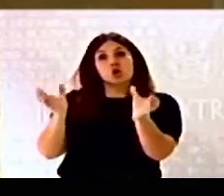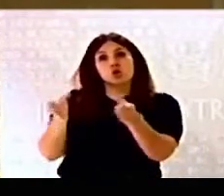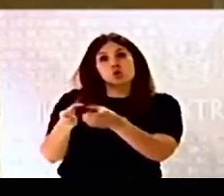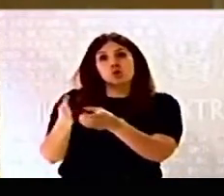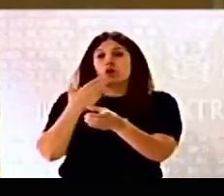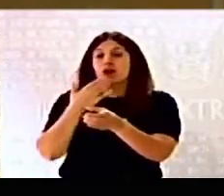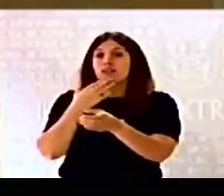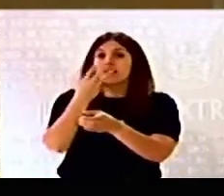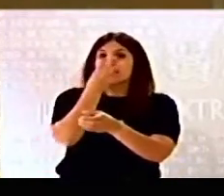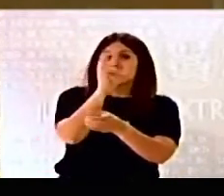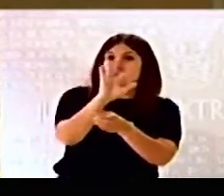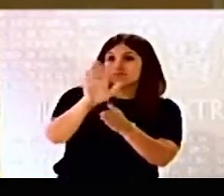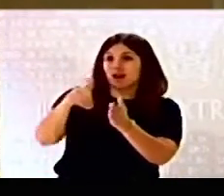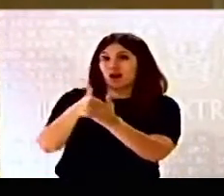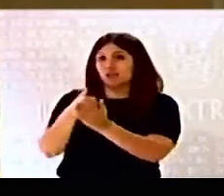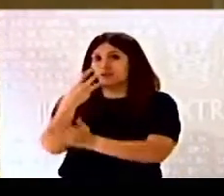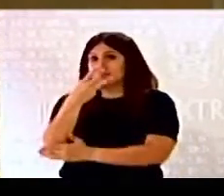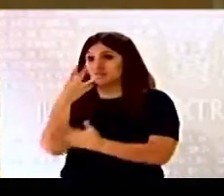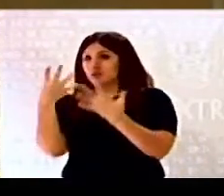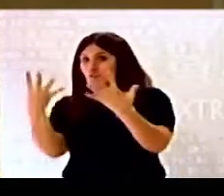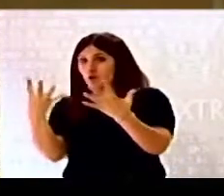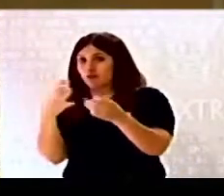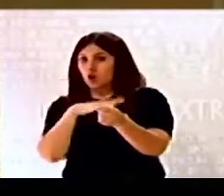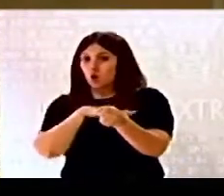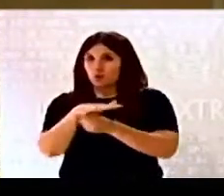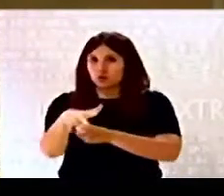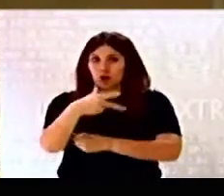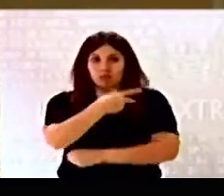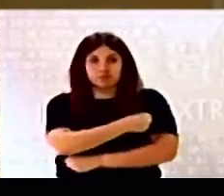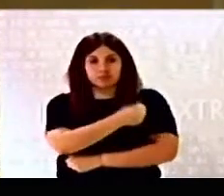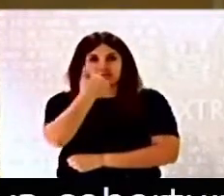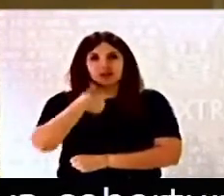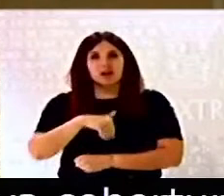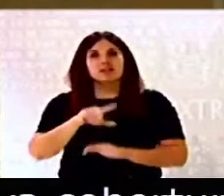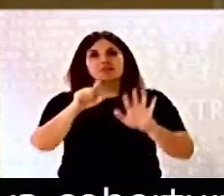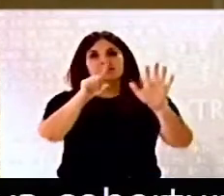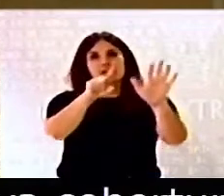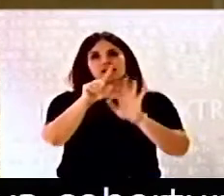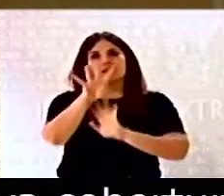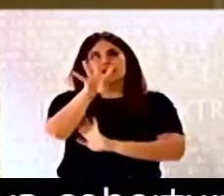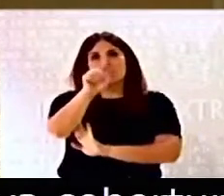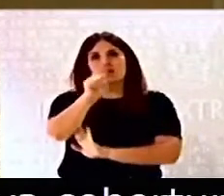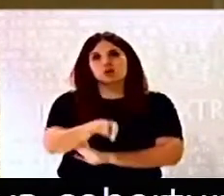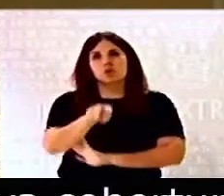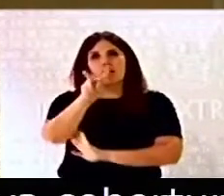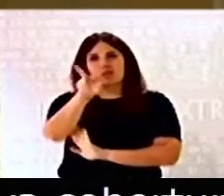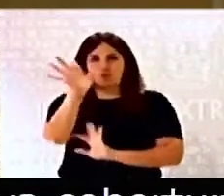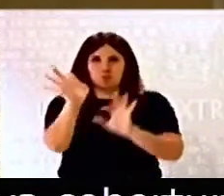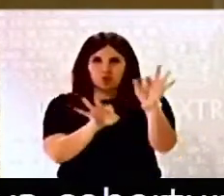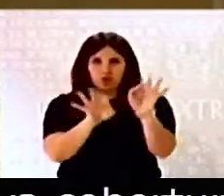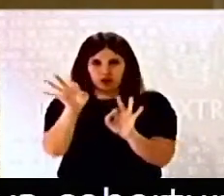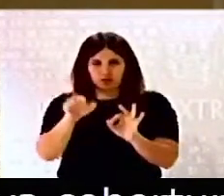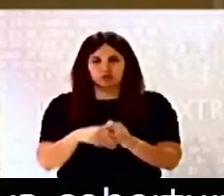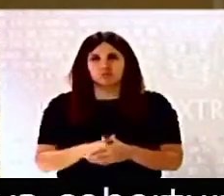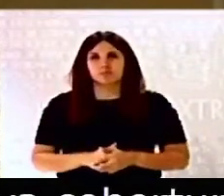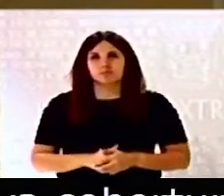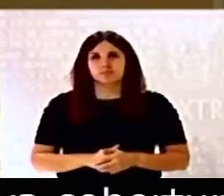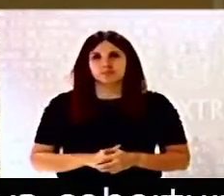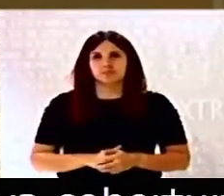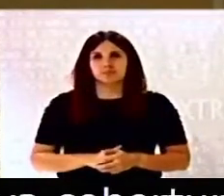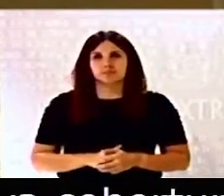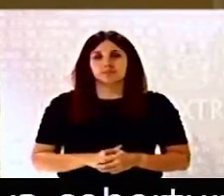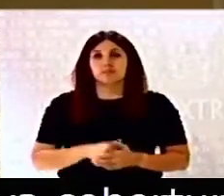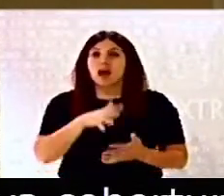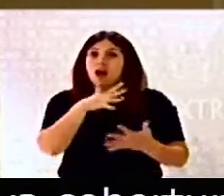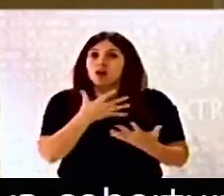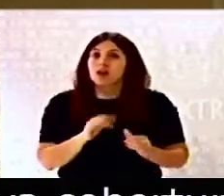ya una cobertura del 64,2%, extendiéndose la cobertura de vacunación de los